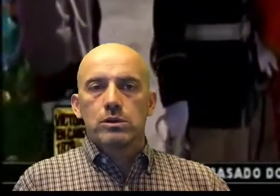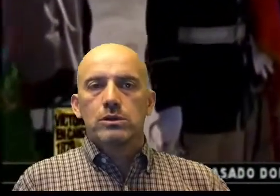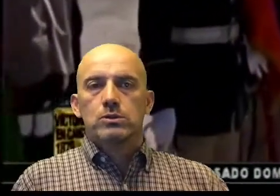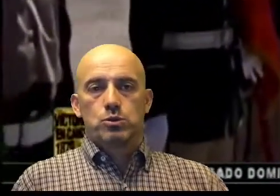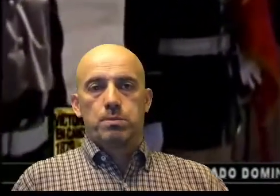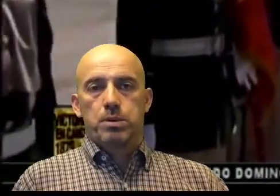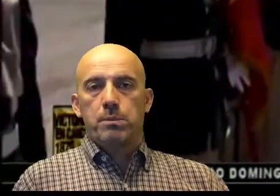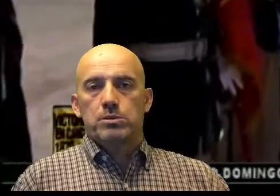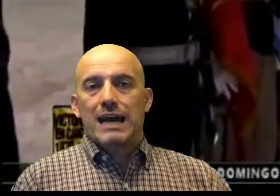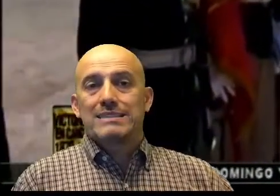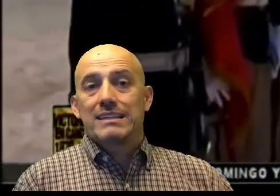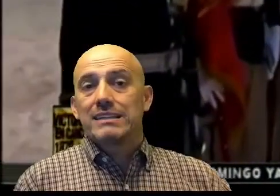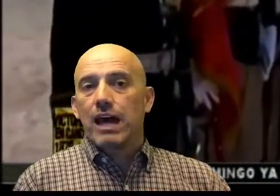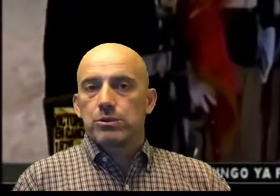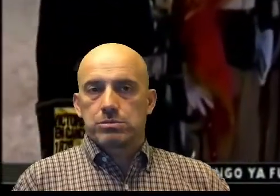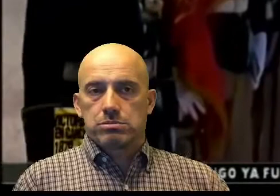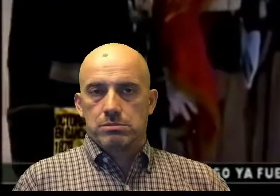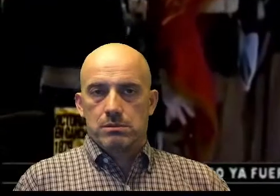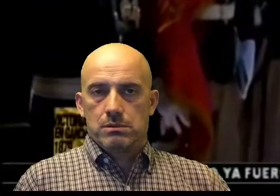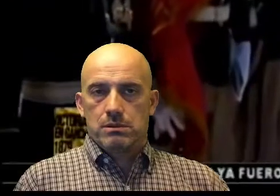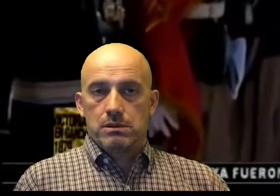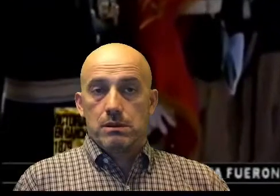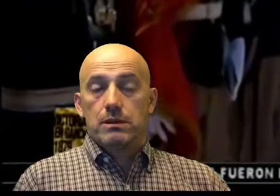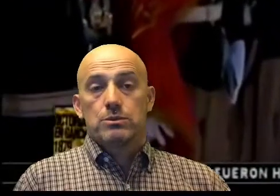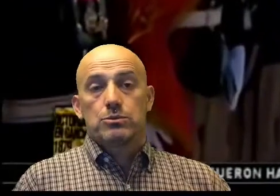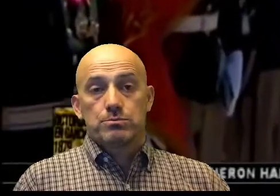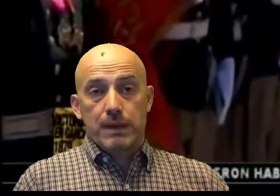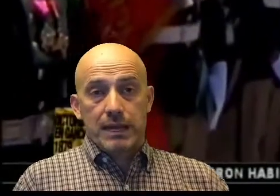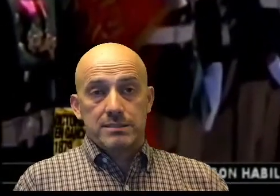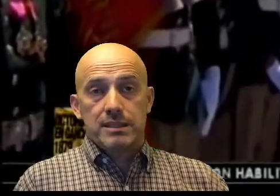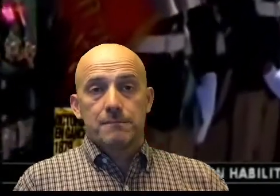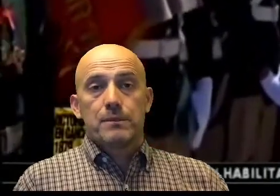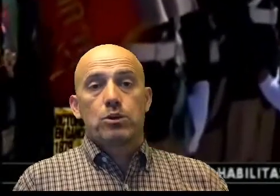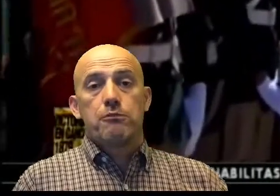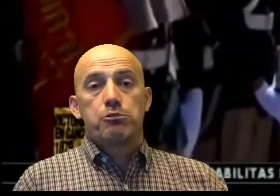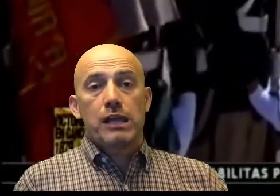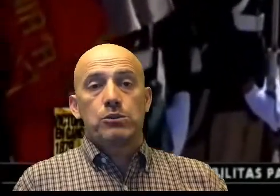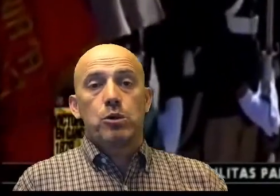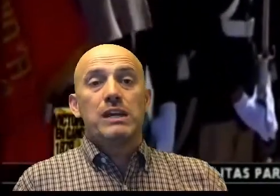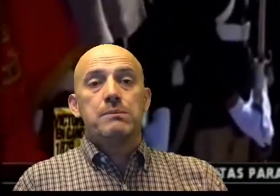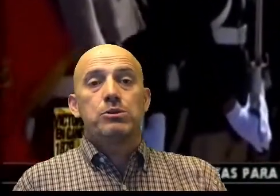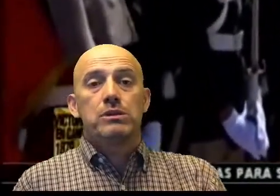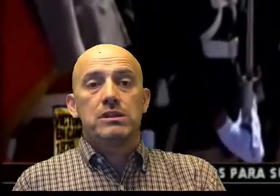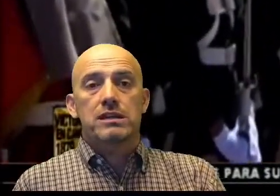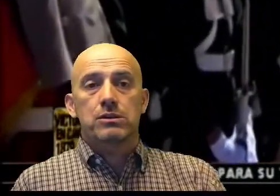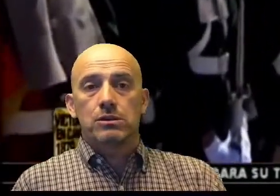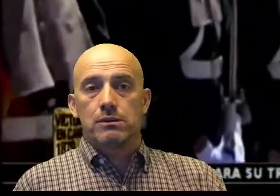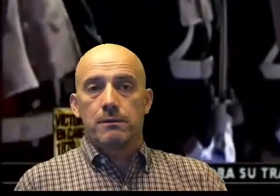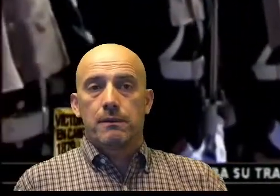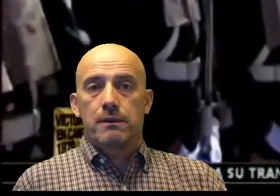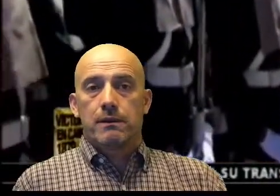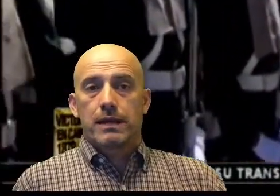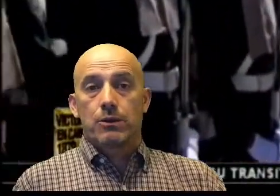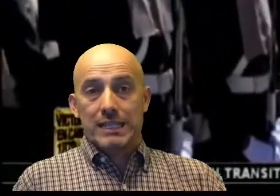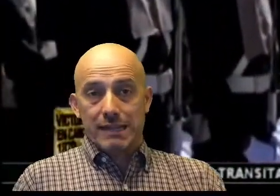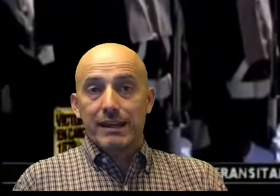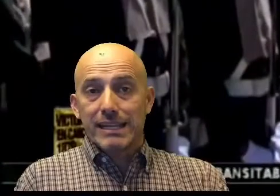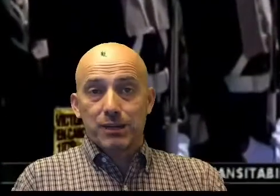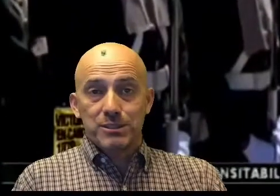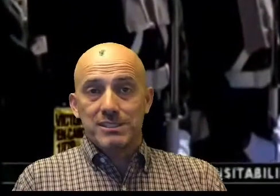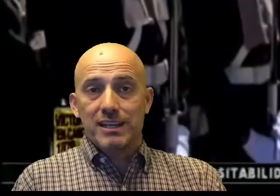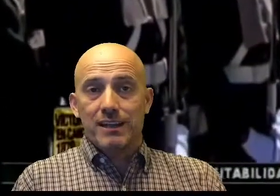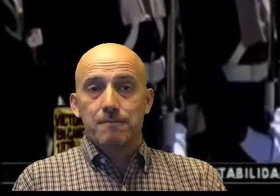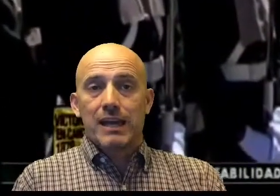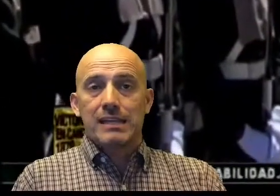incluso sus propios hacendados vale decir configurando un enemigo interno que aunque